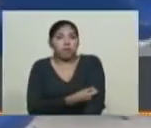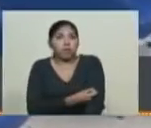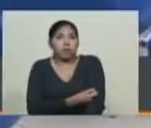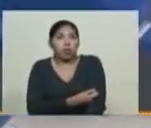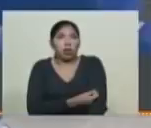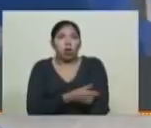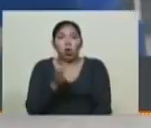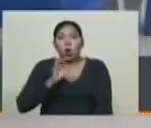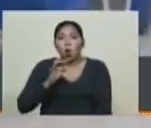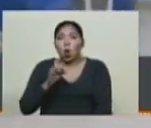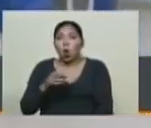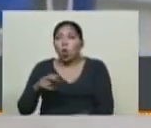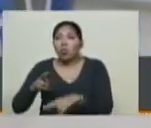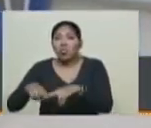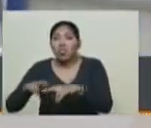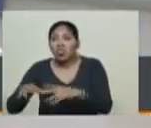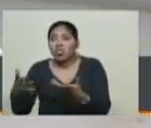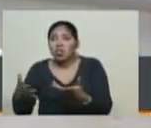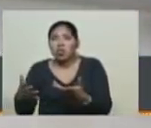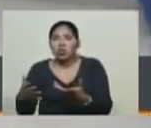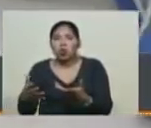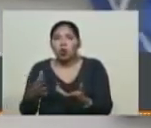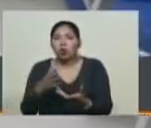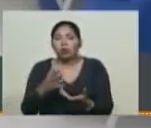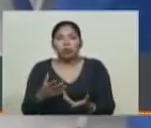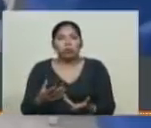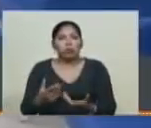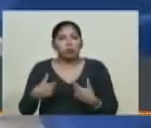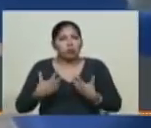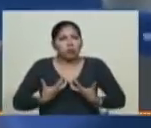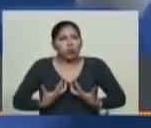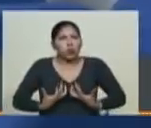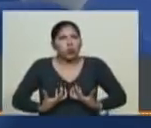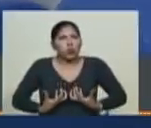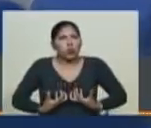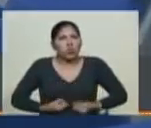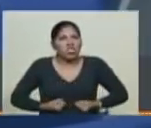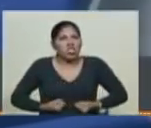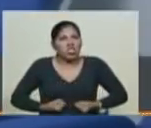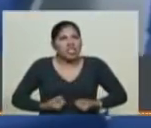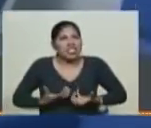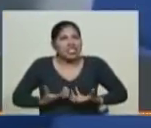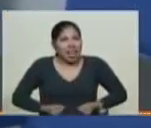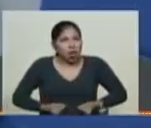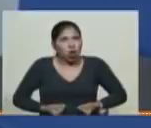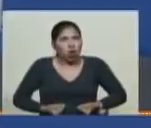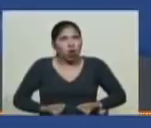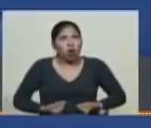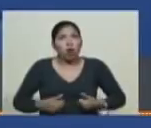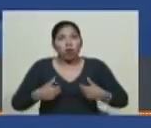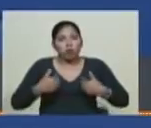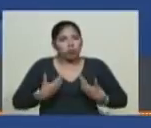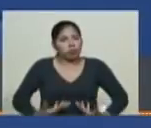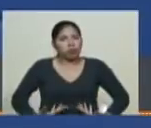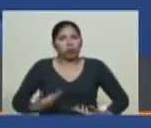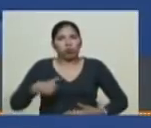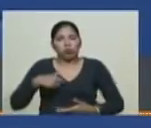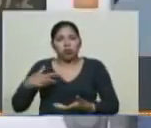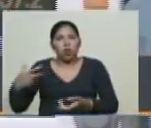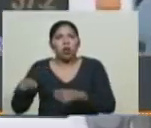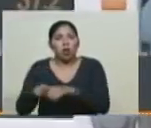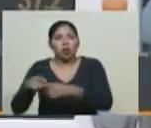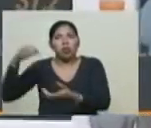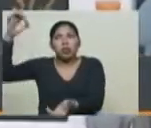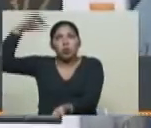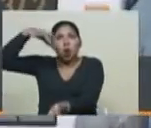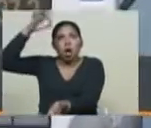cuando el niño pierde o viene muy deshidratado, esta área es totalmente blanca, no lo teníamos. Y la sala de